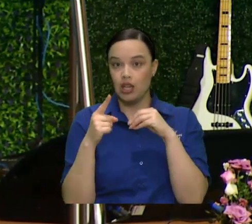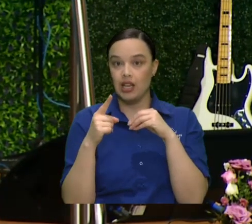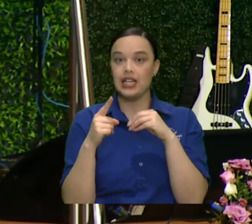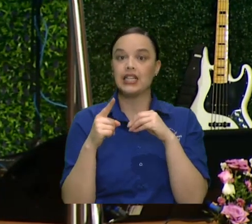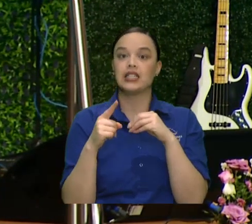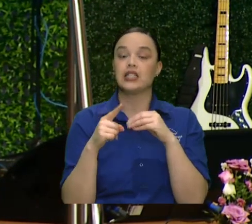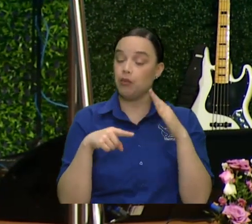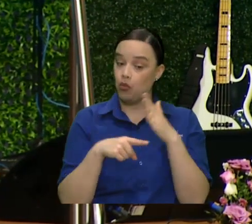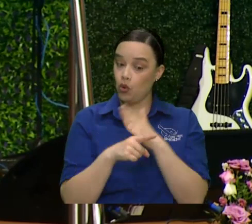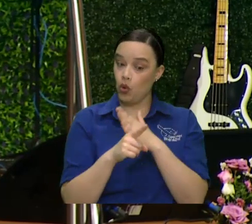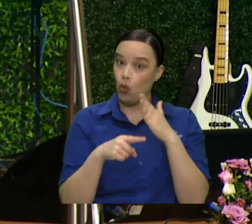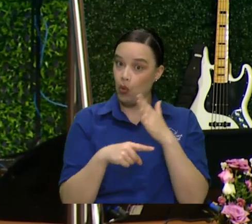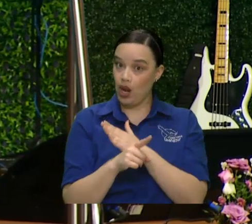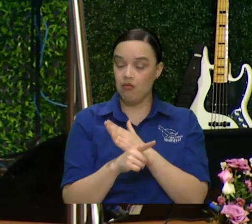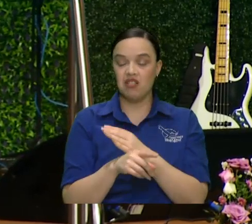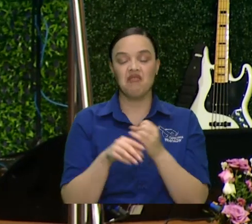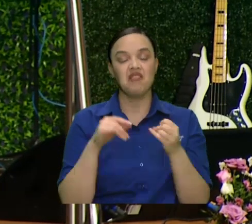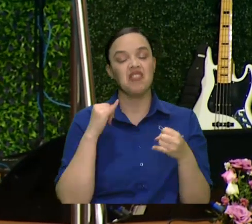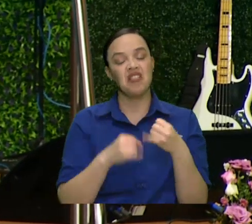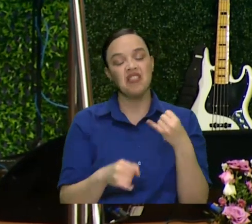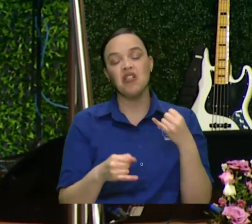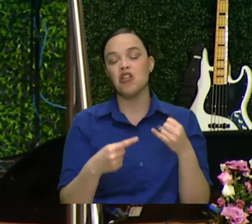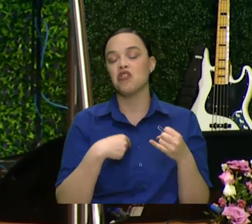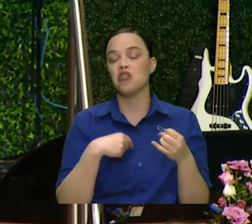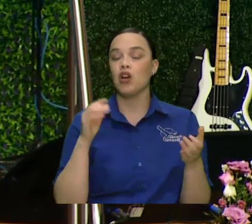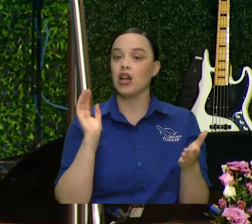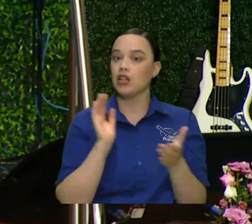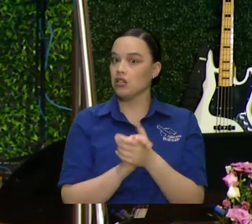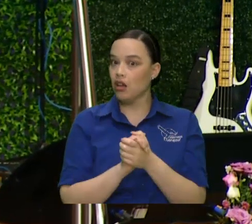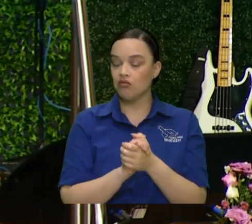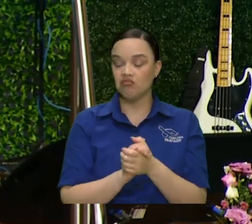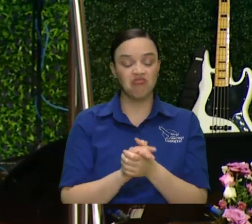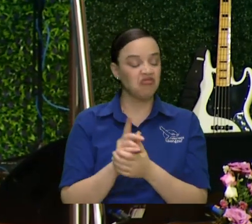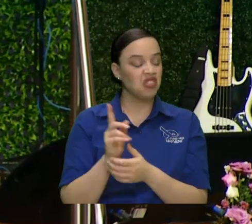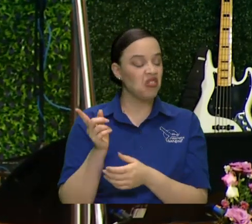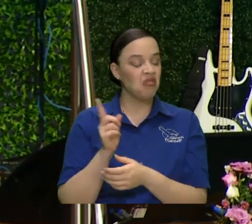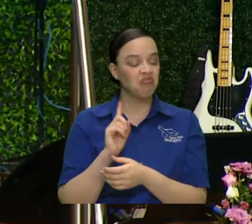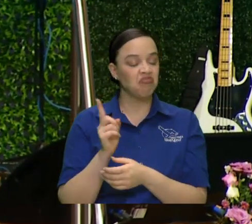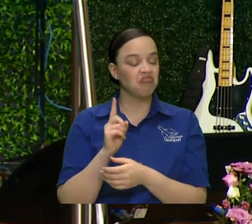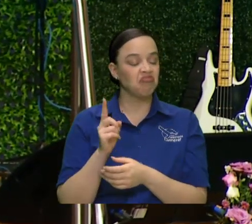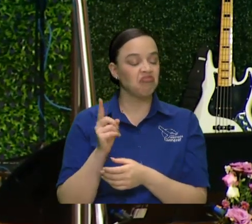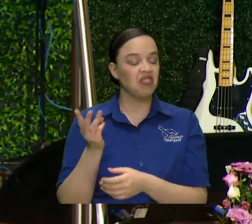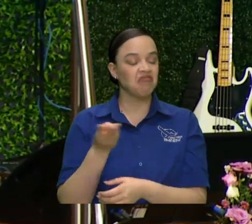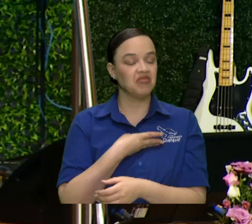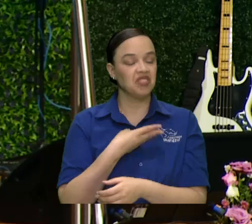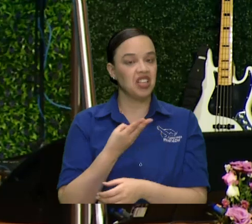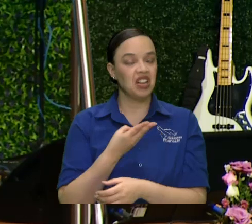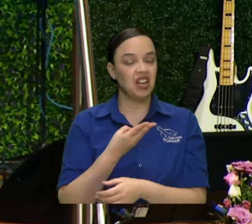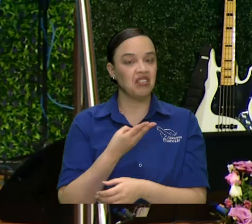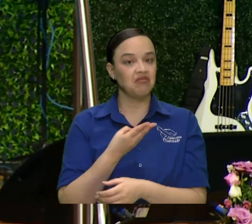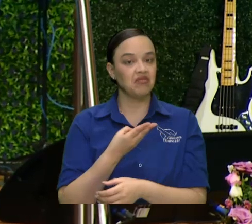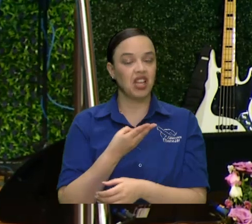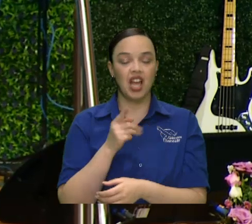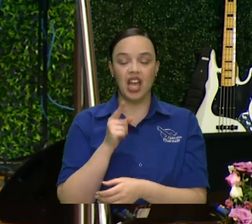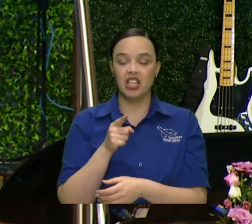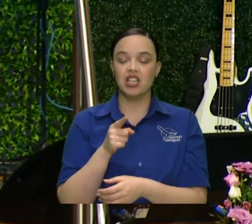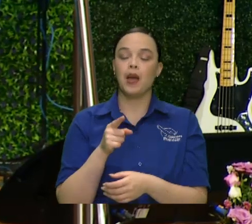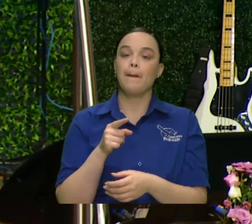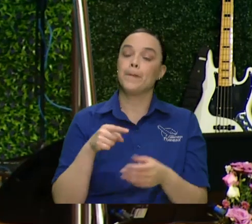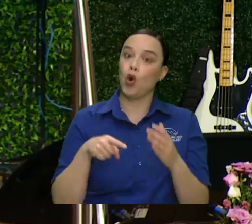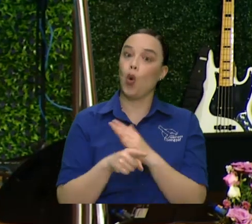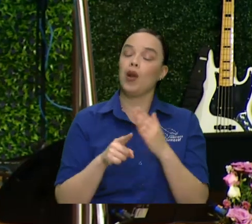mentira este problema no se acaba cuando alguien se casa hermano ese problema se acaba cuando alguien se administra cuando